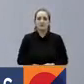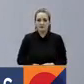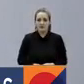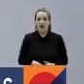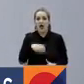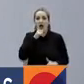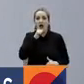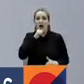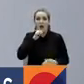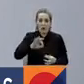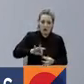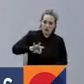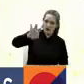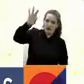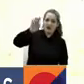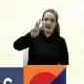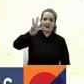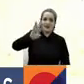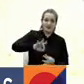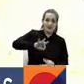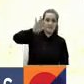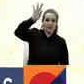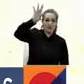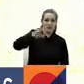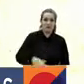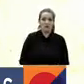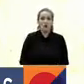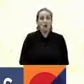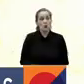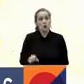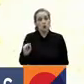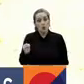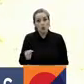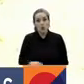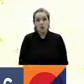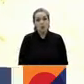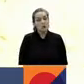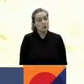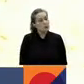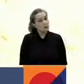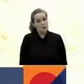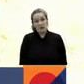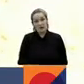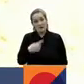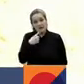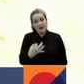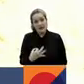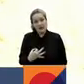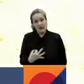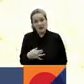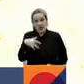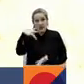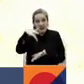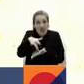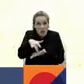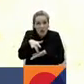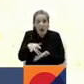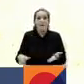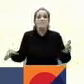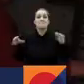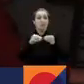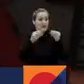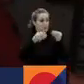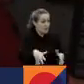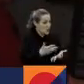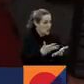alcanzó casi los 3 metros de altura. Nosotros nos da más duro porque pues las cositas que tenemos con tanto esfuerzo, pues la perdimos